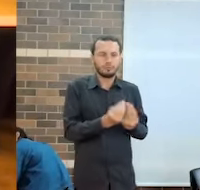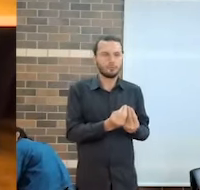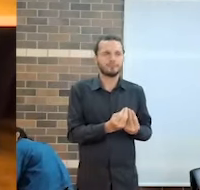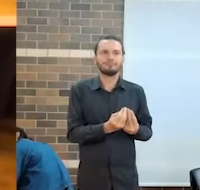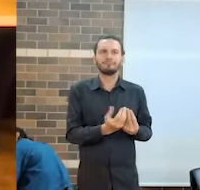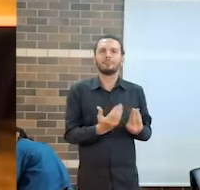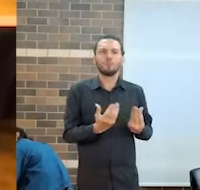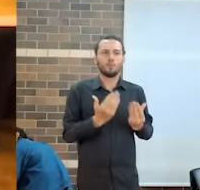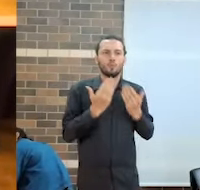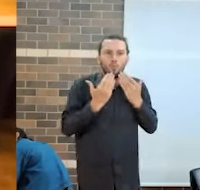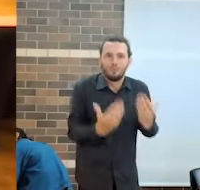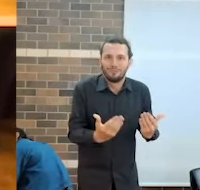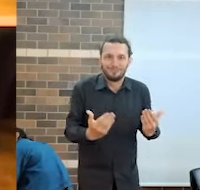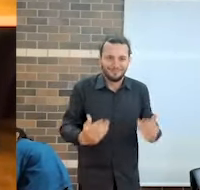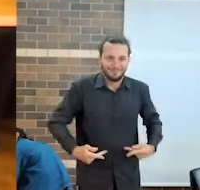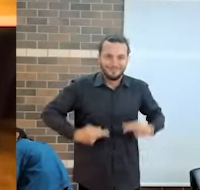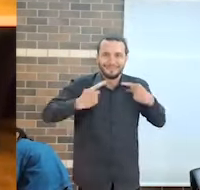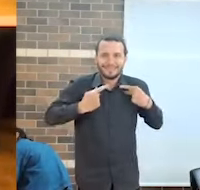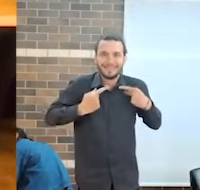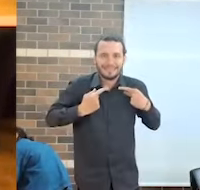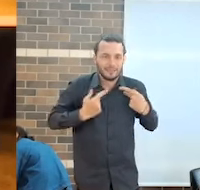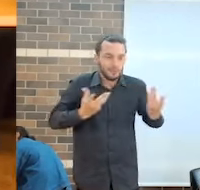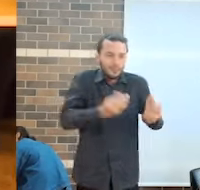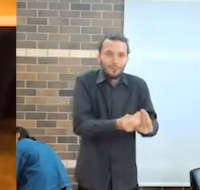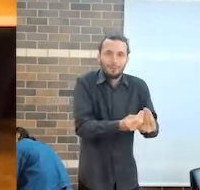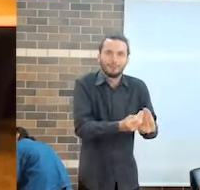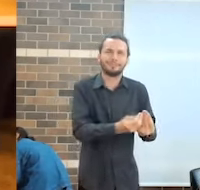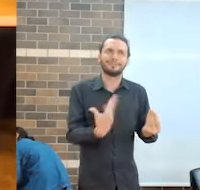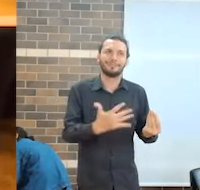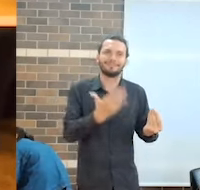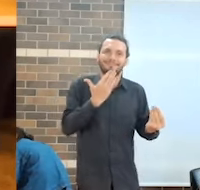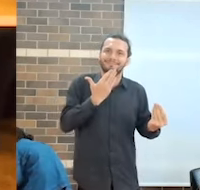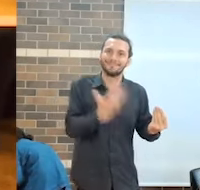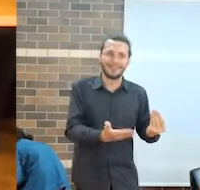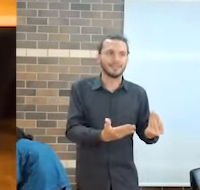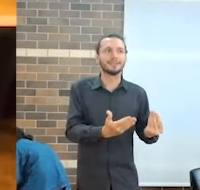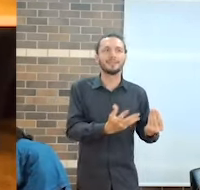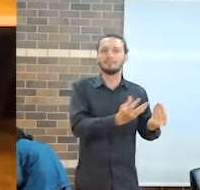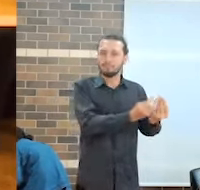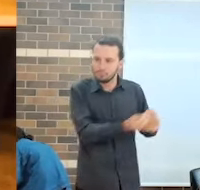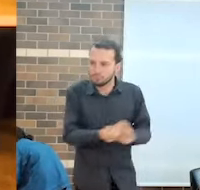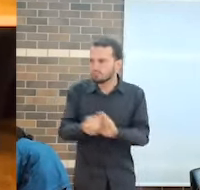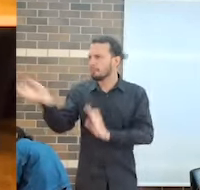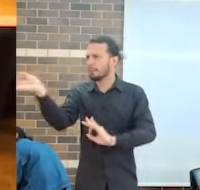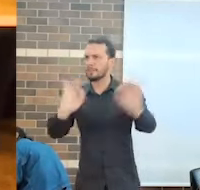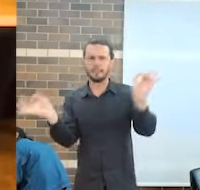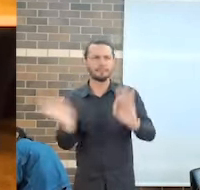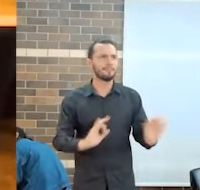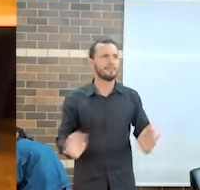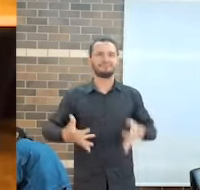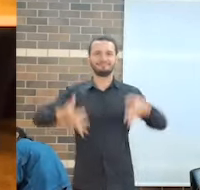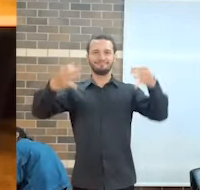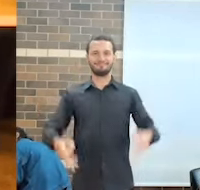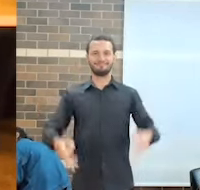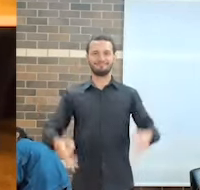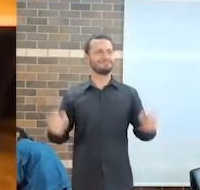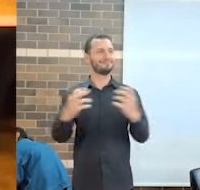ellos también han hecho que este espacio sea una realidad y que lo podamos